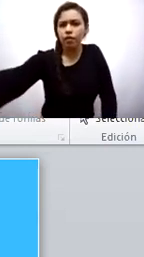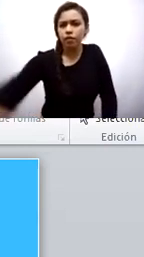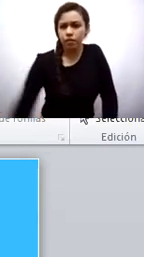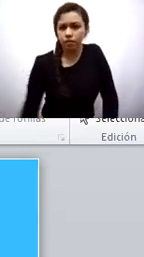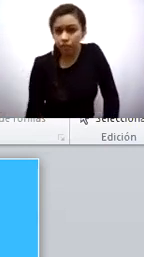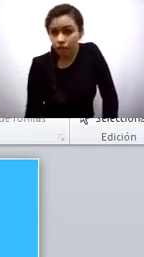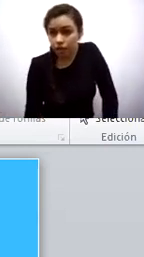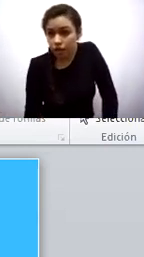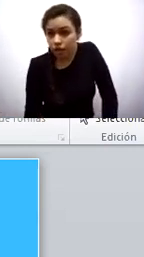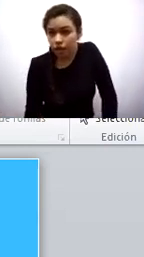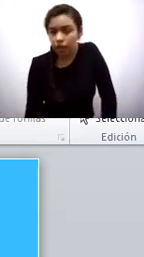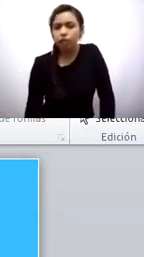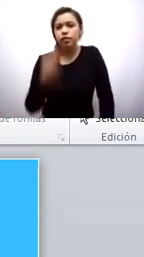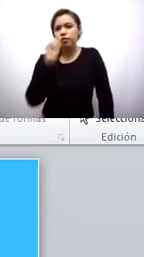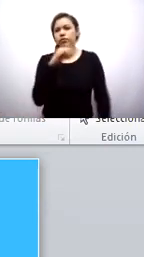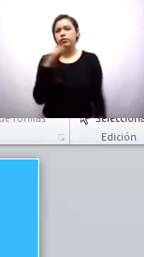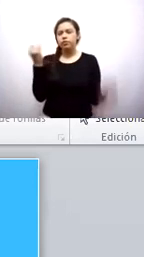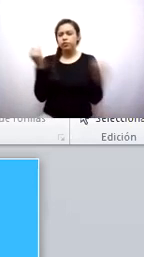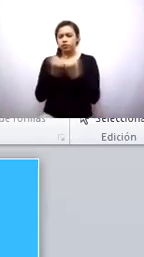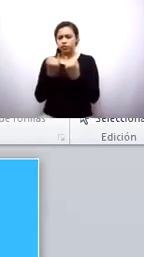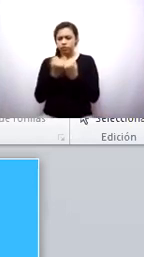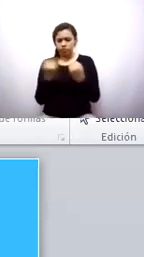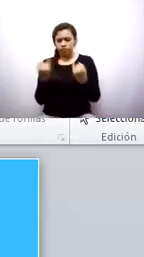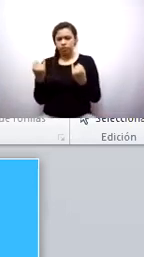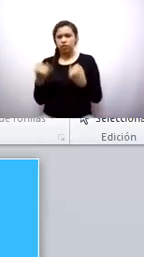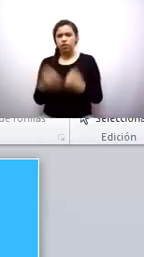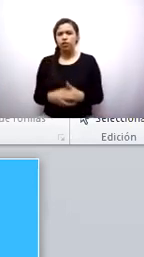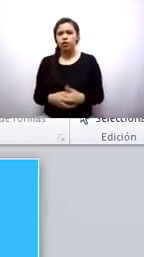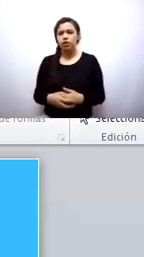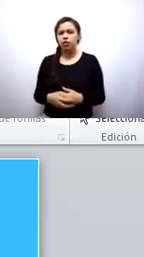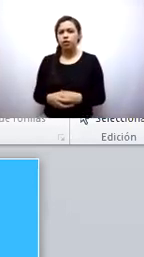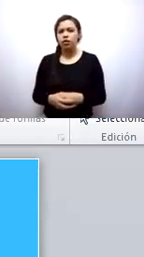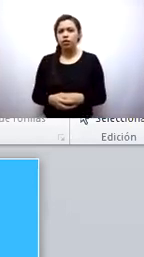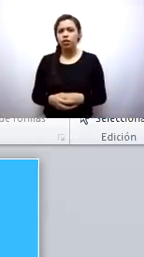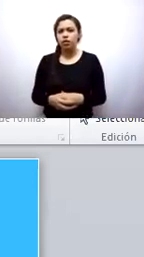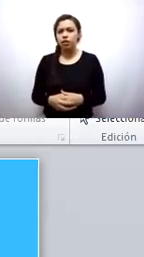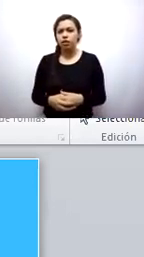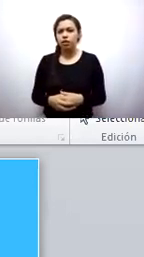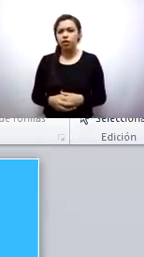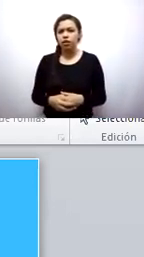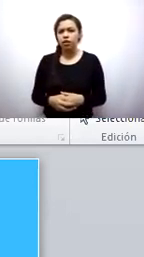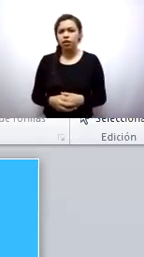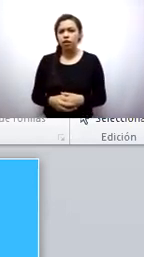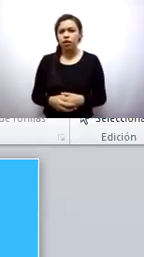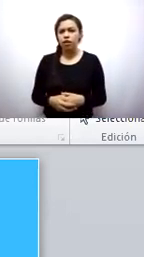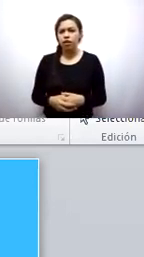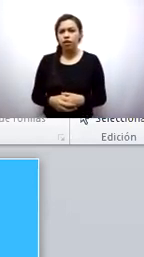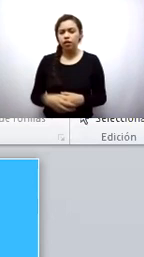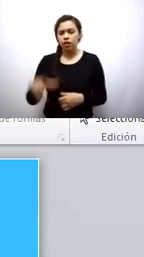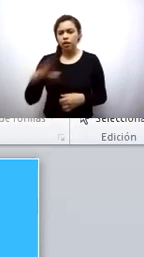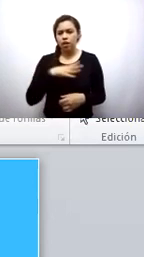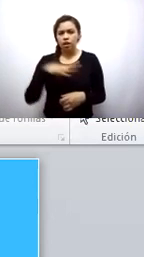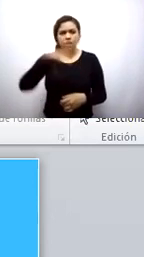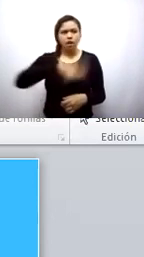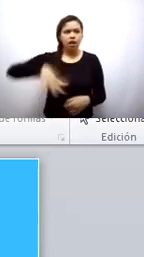También vamos a ver que tenemos esta posibilidad de generar espacios virtuales de